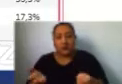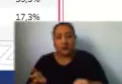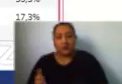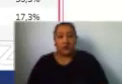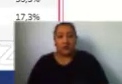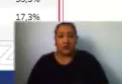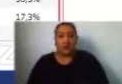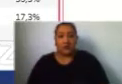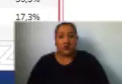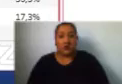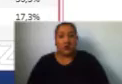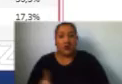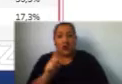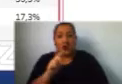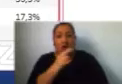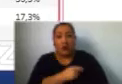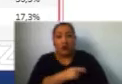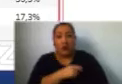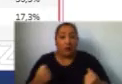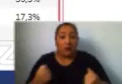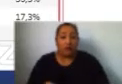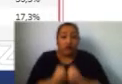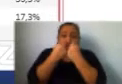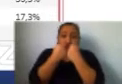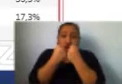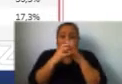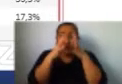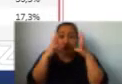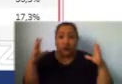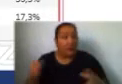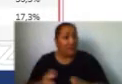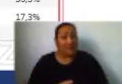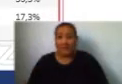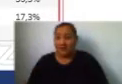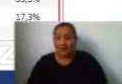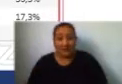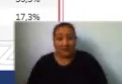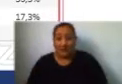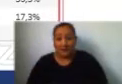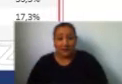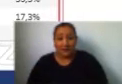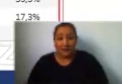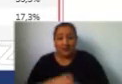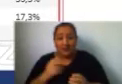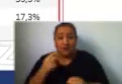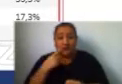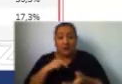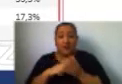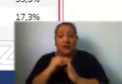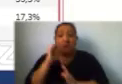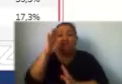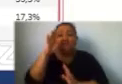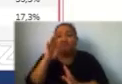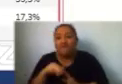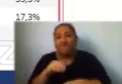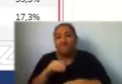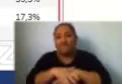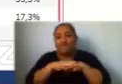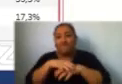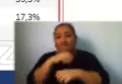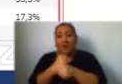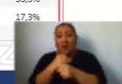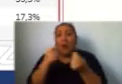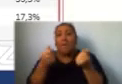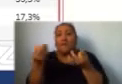es que el hospital haya estado colapsado, sino que lamentablemente por una déficit y mala gestión presupuestal